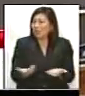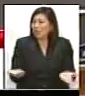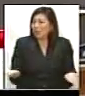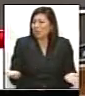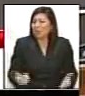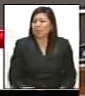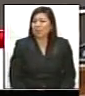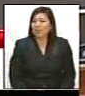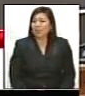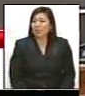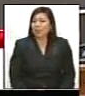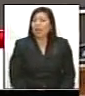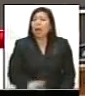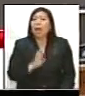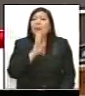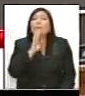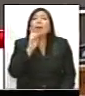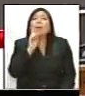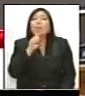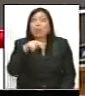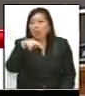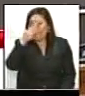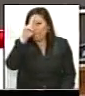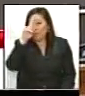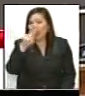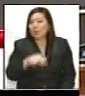todo, mintiéndole al país,